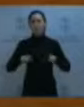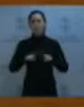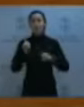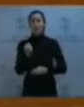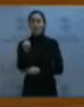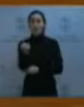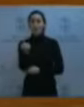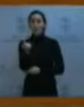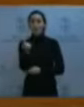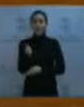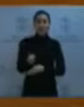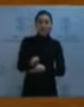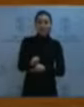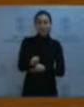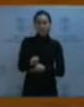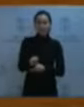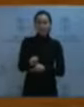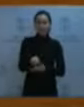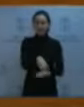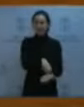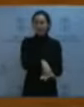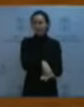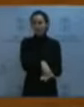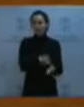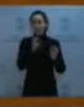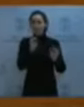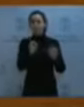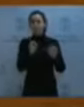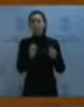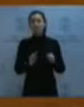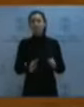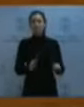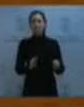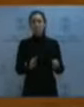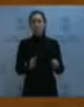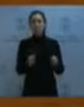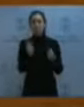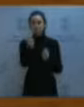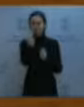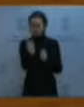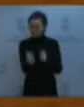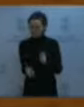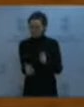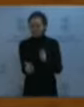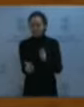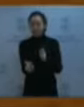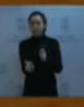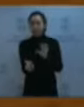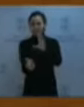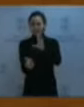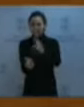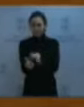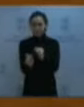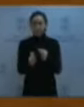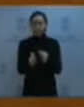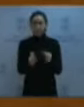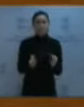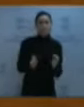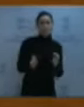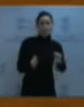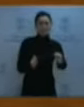Hay partidas en diferentes sitios para hacer diferentes cuestiones, pero no hay partidas específicas que traduzcan